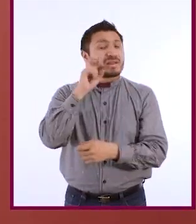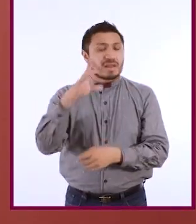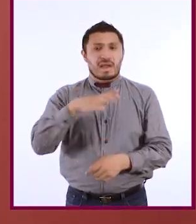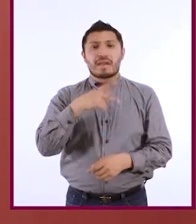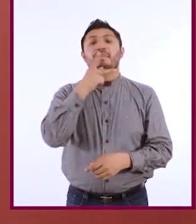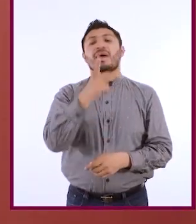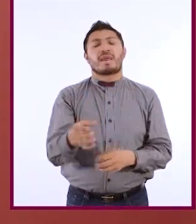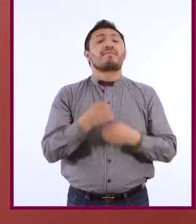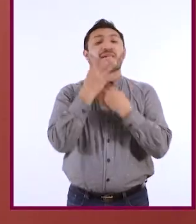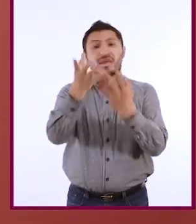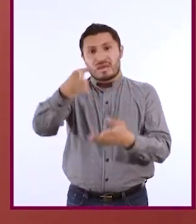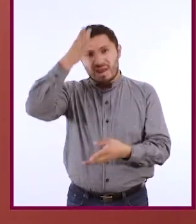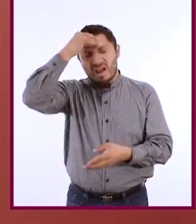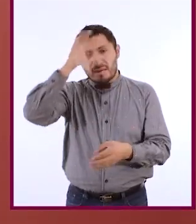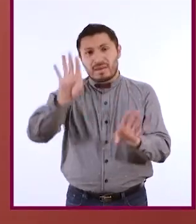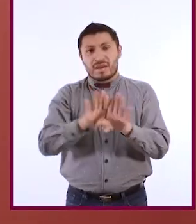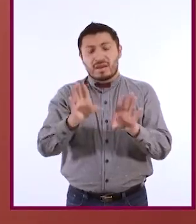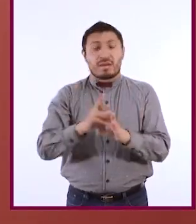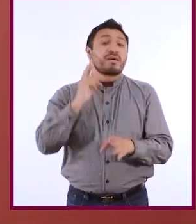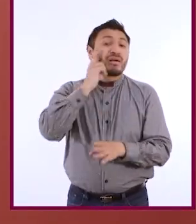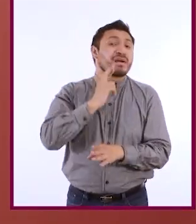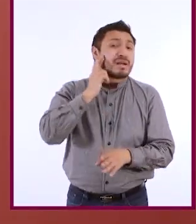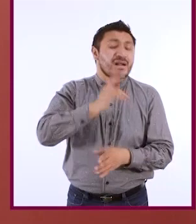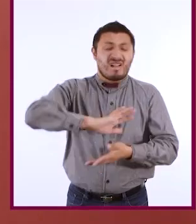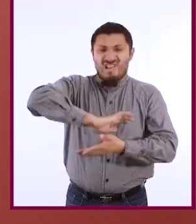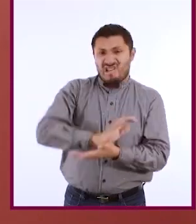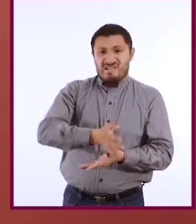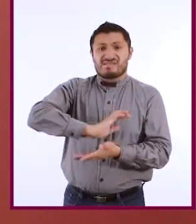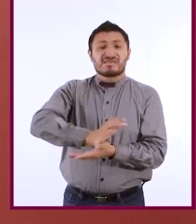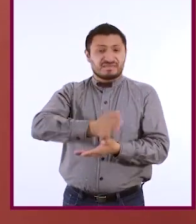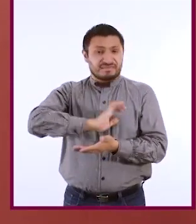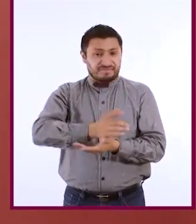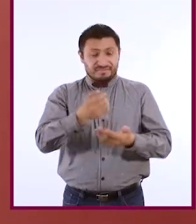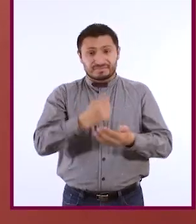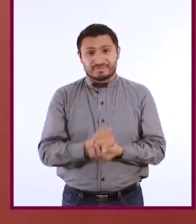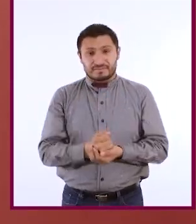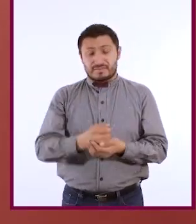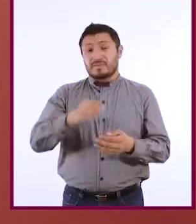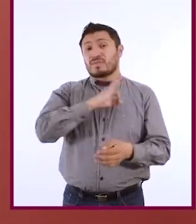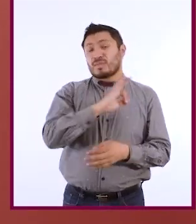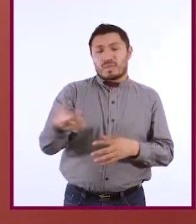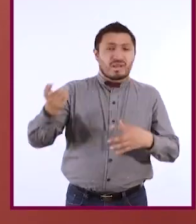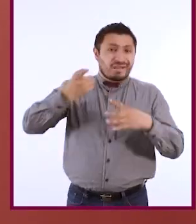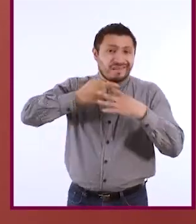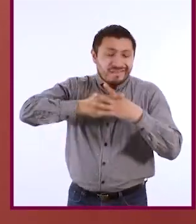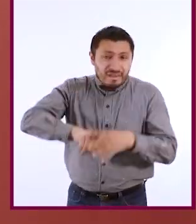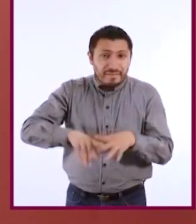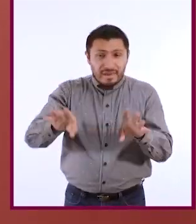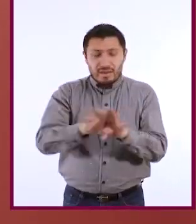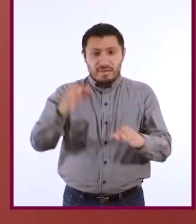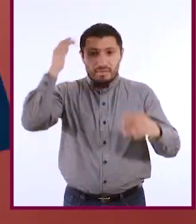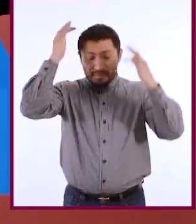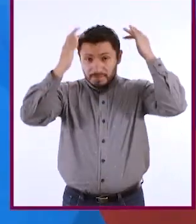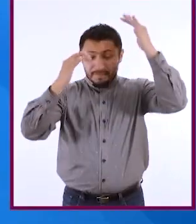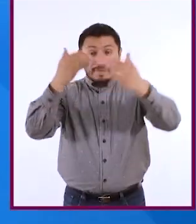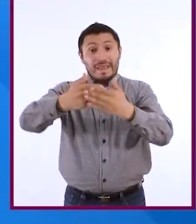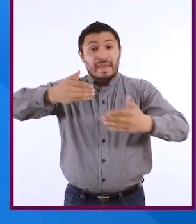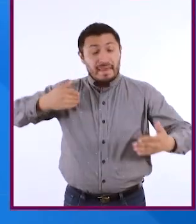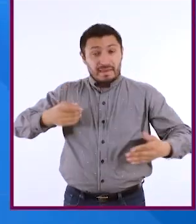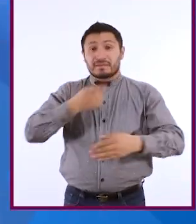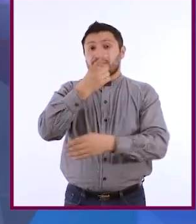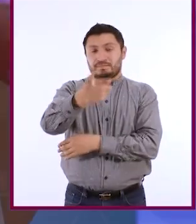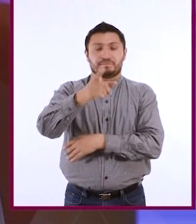palabras o expresiones aprendidas que reflejan racismo y discriminación. Podemos empezar reflexionando antes de hablar.